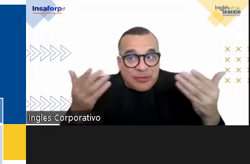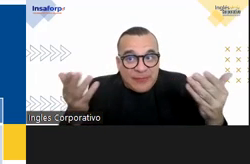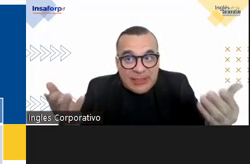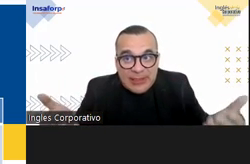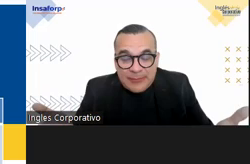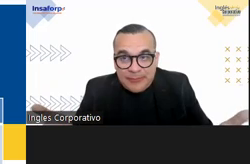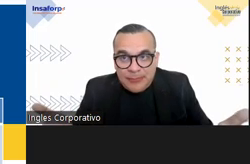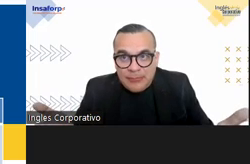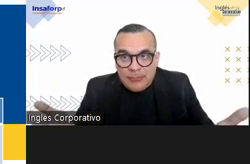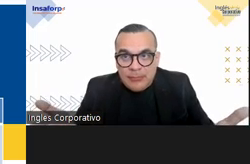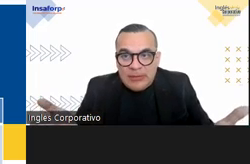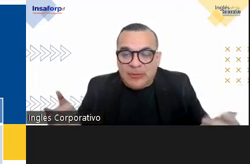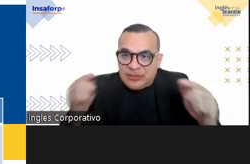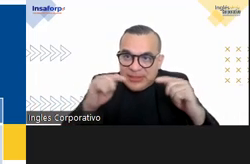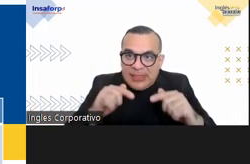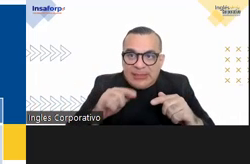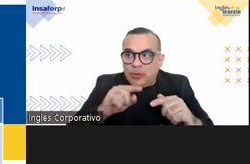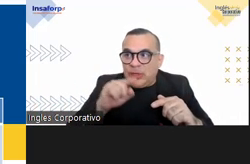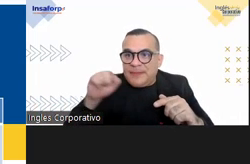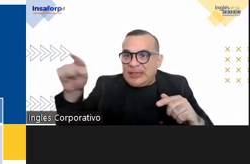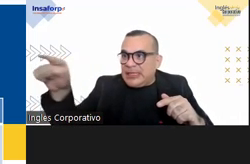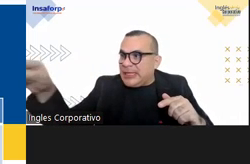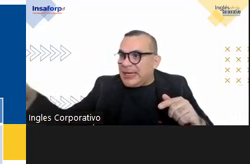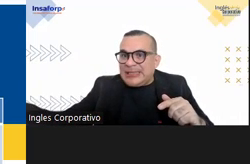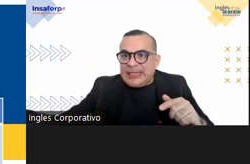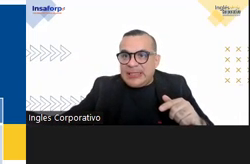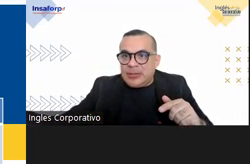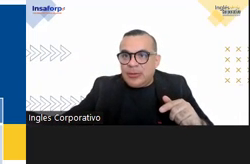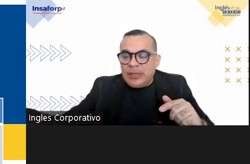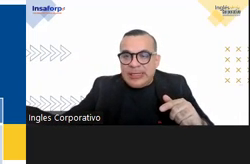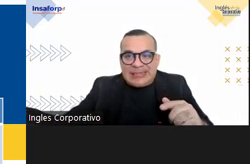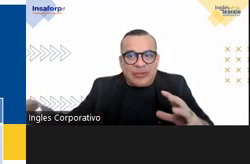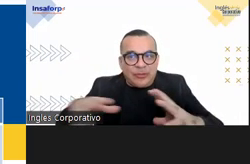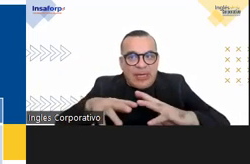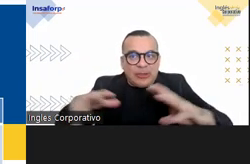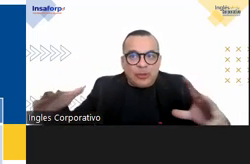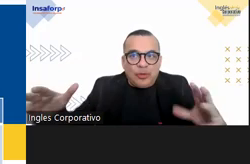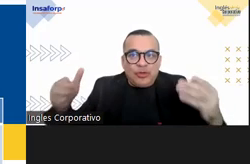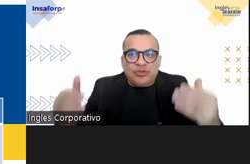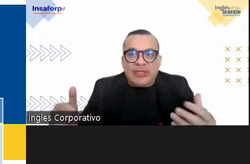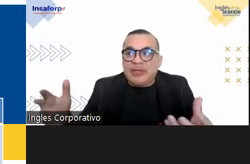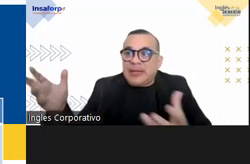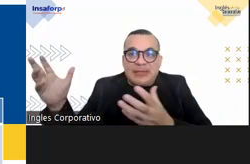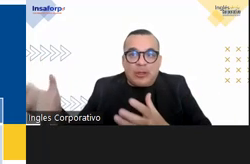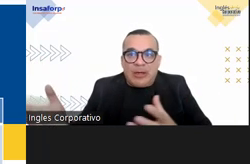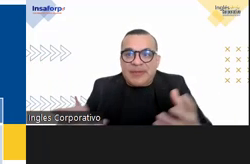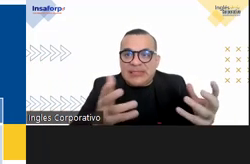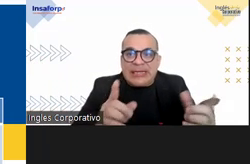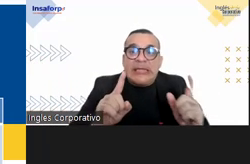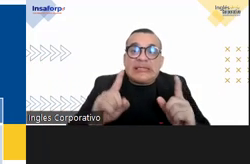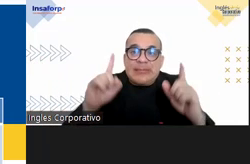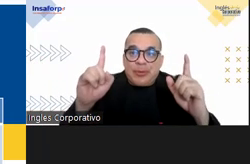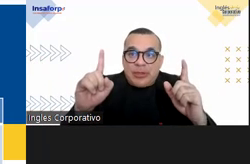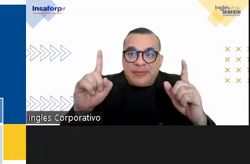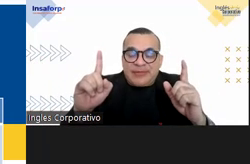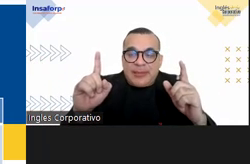de responsabilidad. Si usted es gerente, no le va a delegar al técnico, en este caso, que haga todo y usted únicamente lo va a